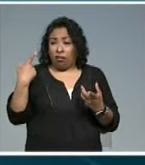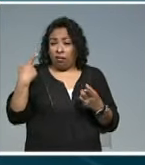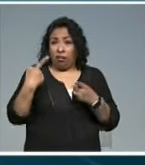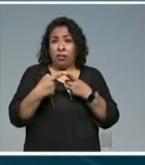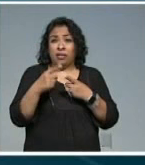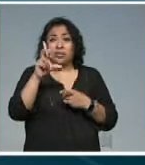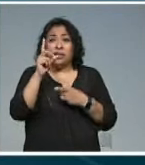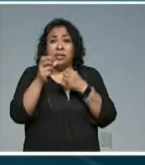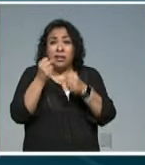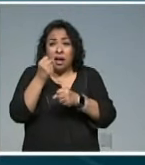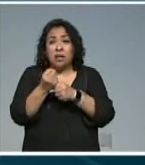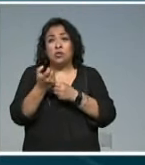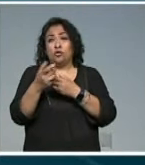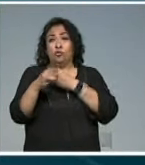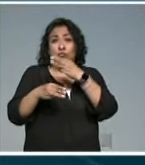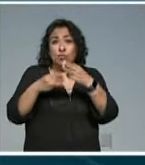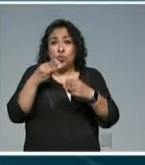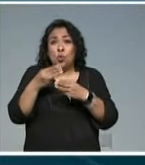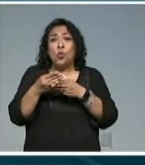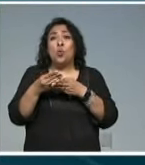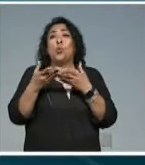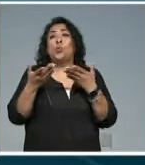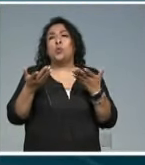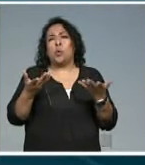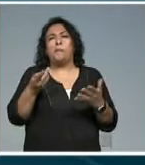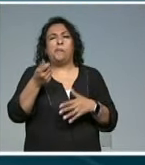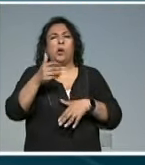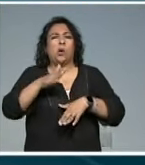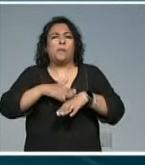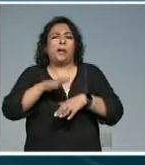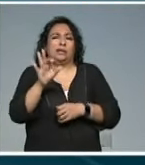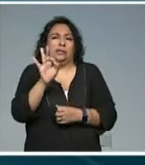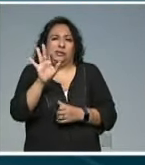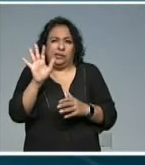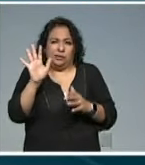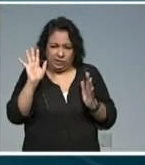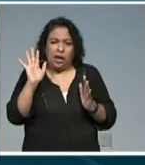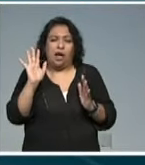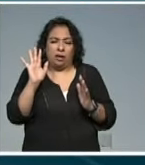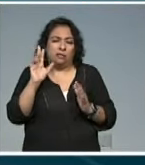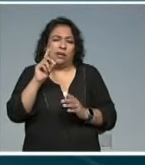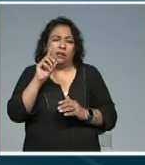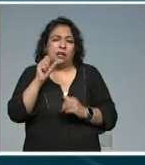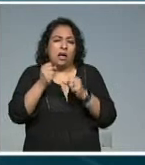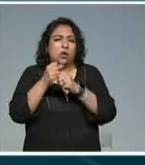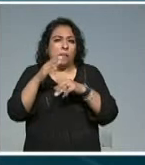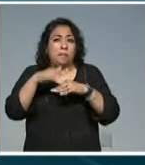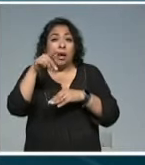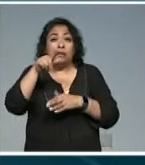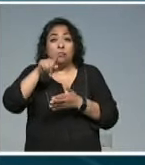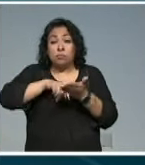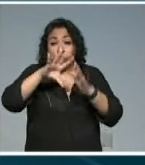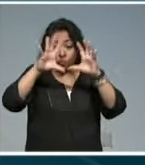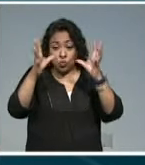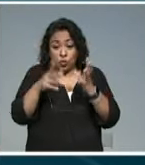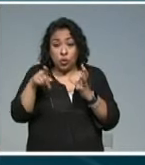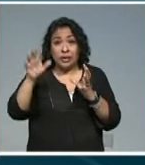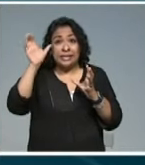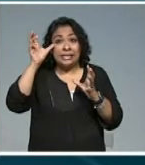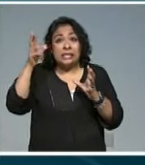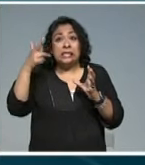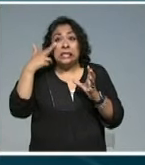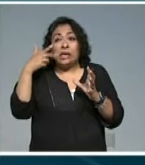years in a world, or more, even more than 30 years maybe, in a world where China was